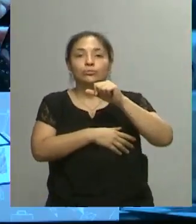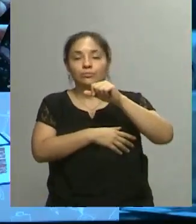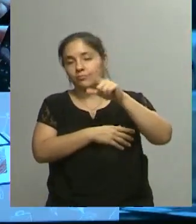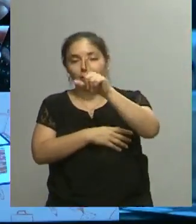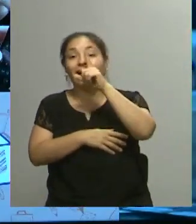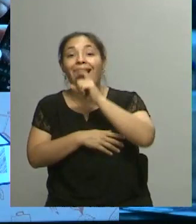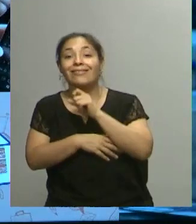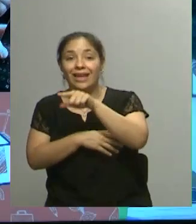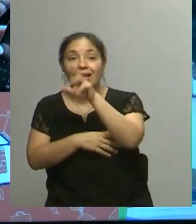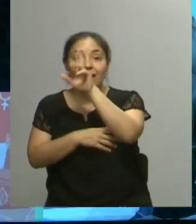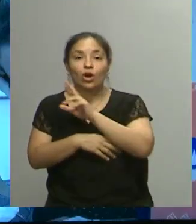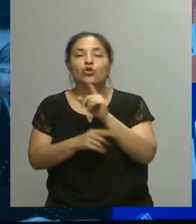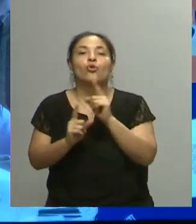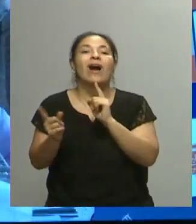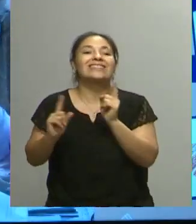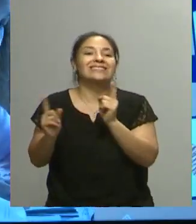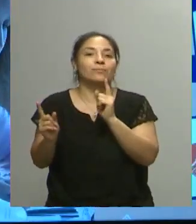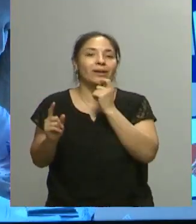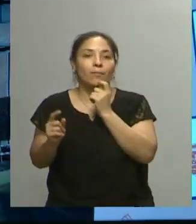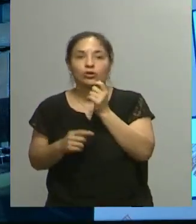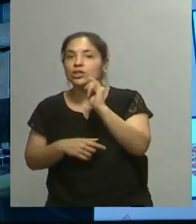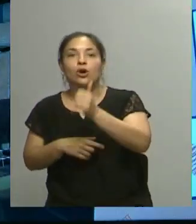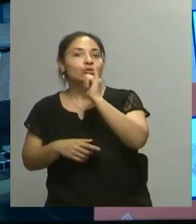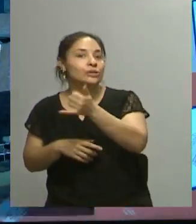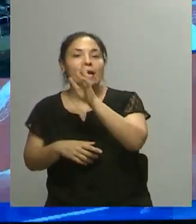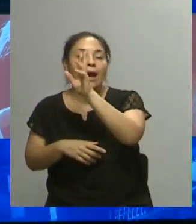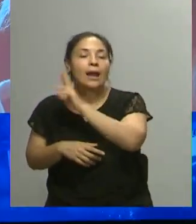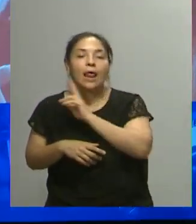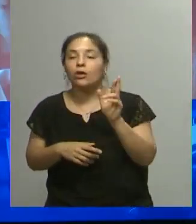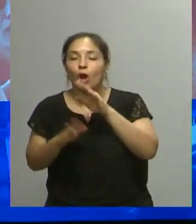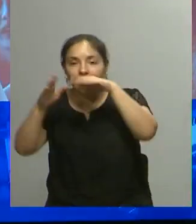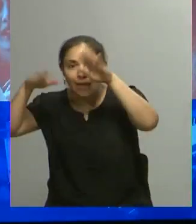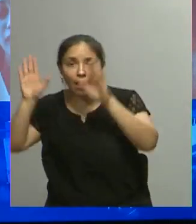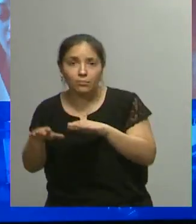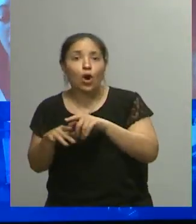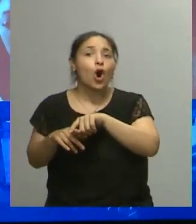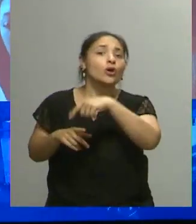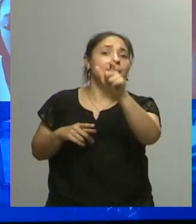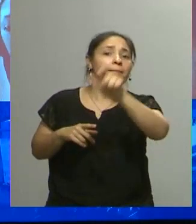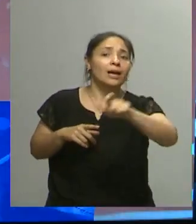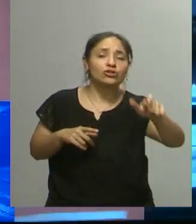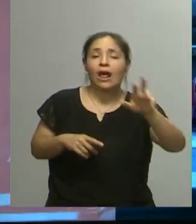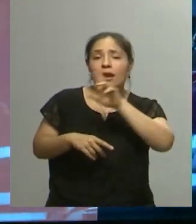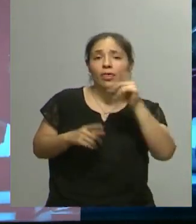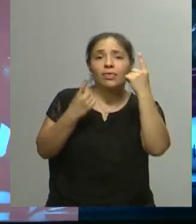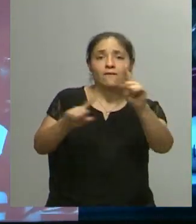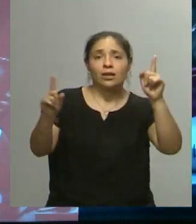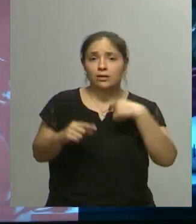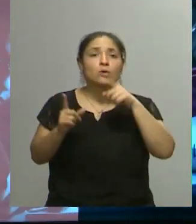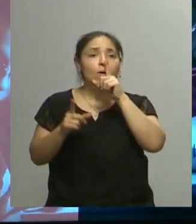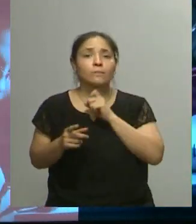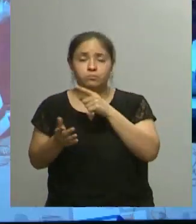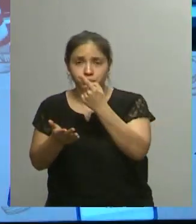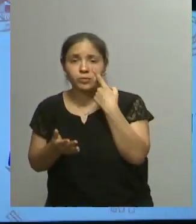la religión no es un requisito para la ciudadanía. Hay personas de otras religiones que son de la ciudadanía catarí.